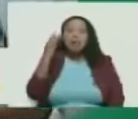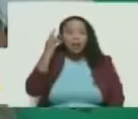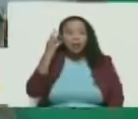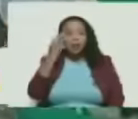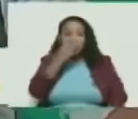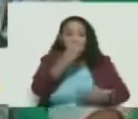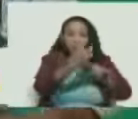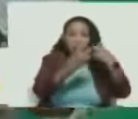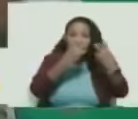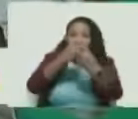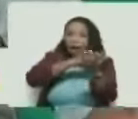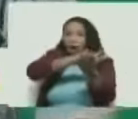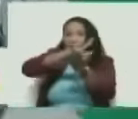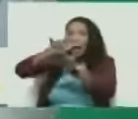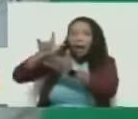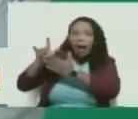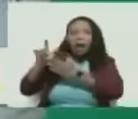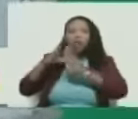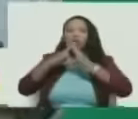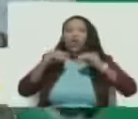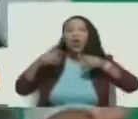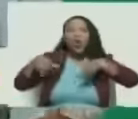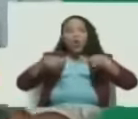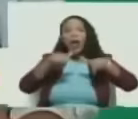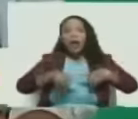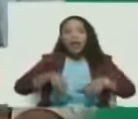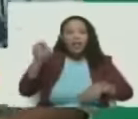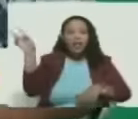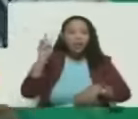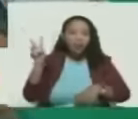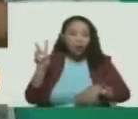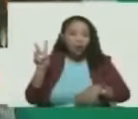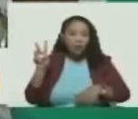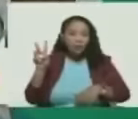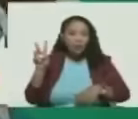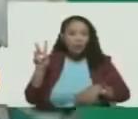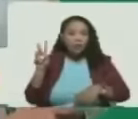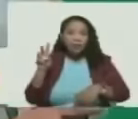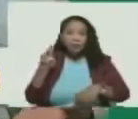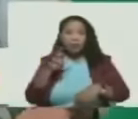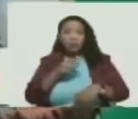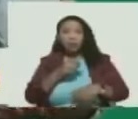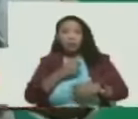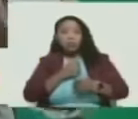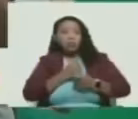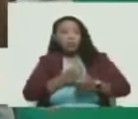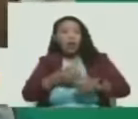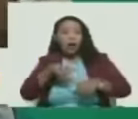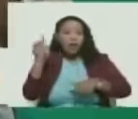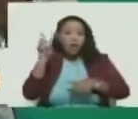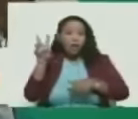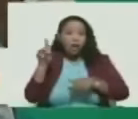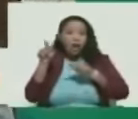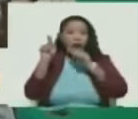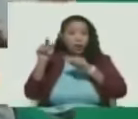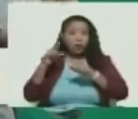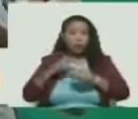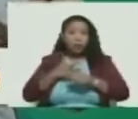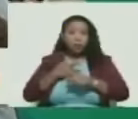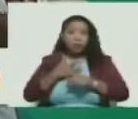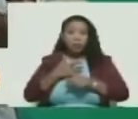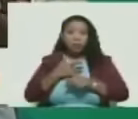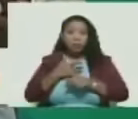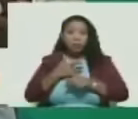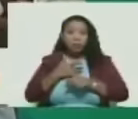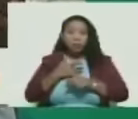Venezuela, recorrer sus páramos, sus llanos, su oriente, y no enamorarse cada vez más de este país. Esos que sentimos ese